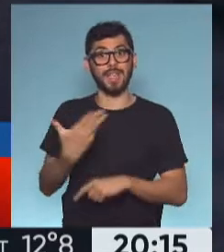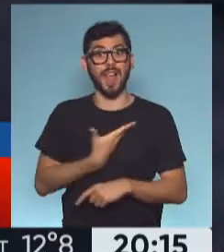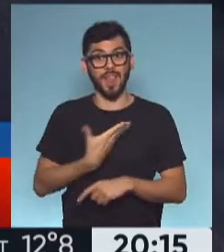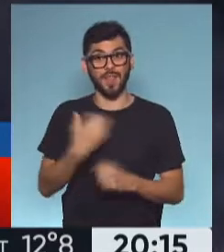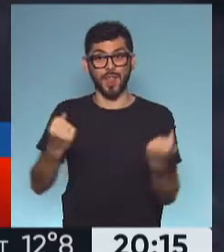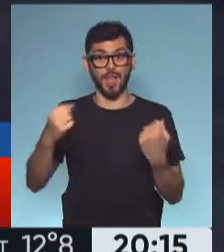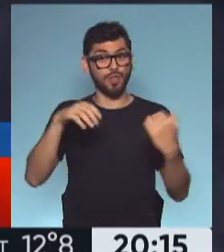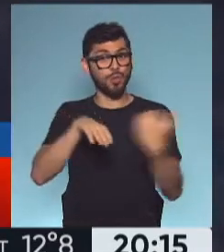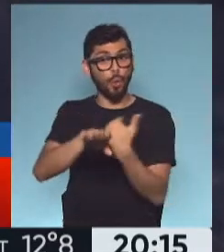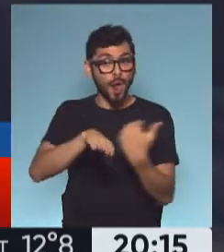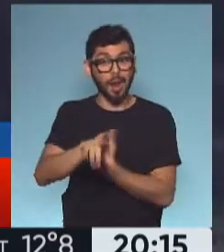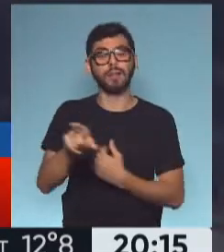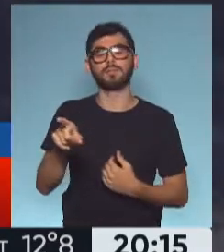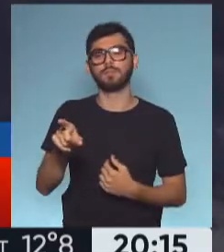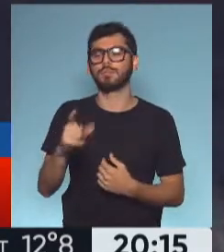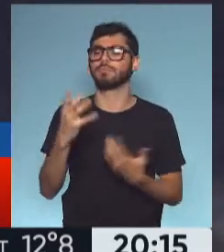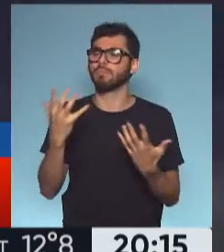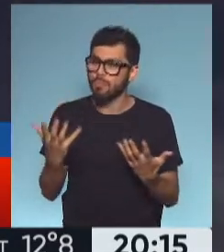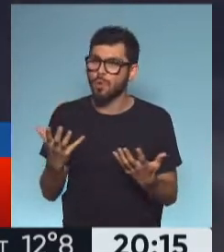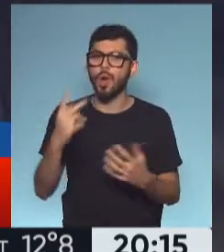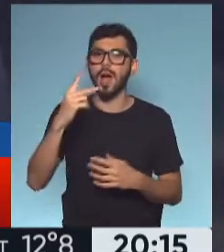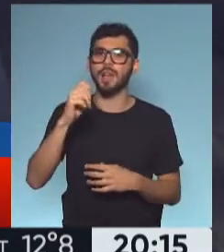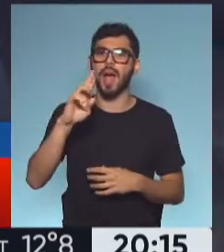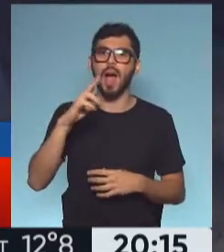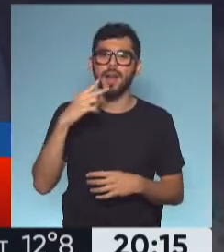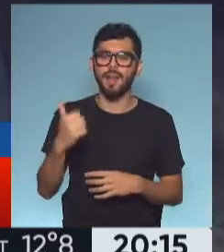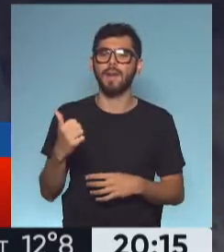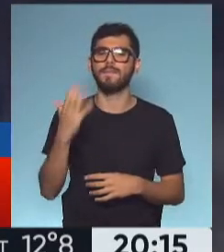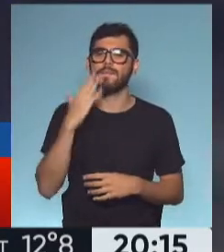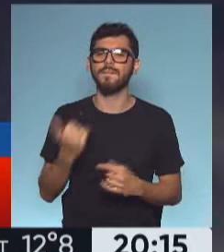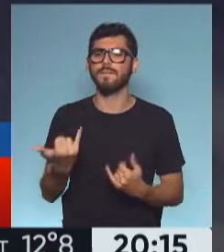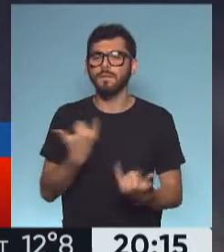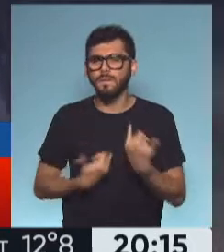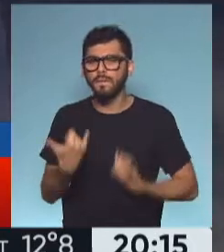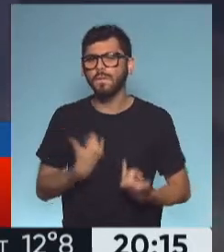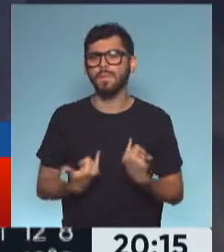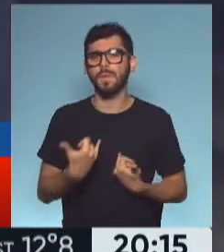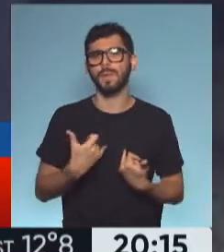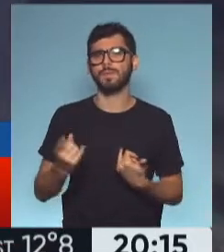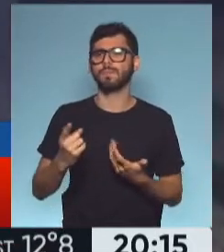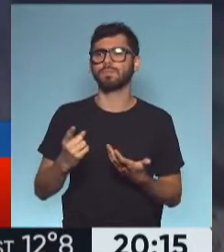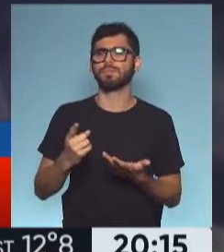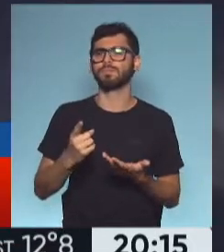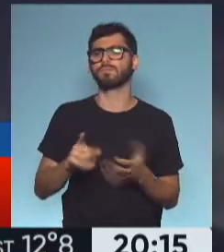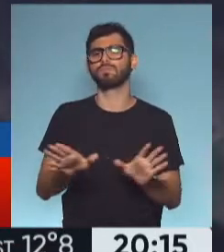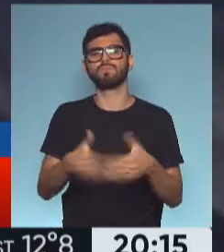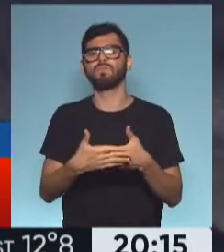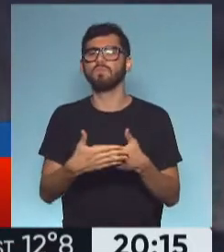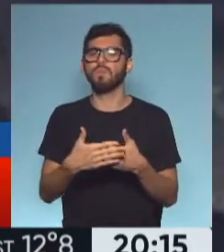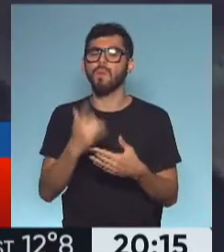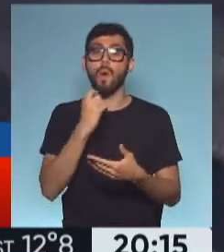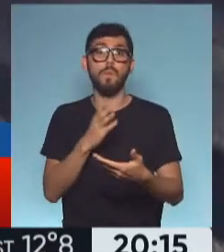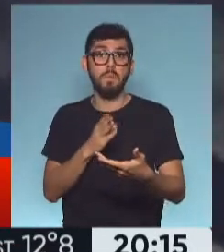túnel subfluvial. Bueno, Karina, cuéntenos cuáles son las restricciones que hay para